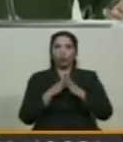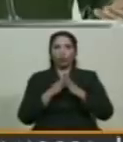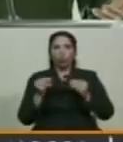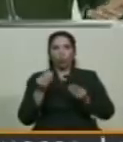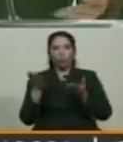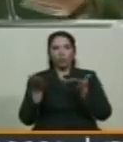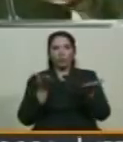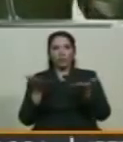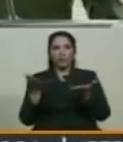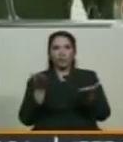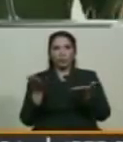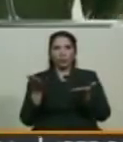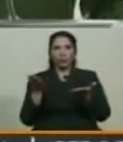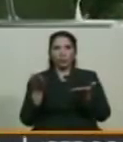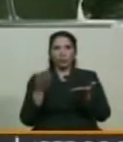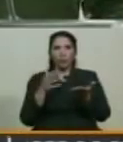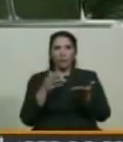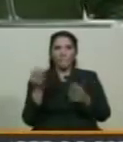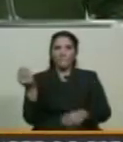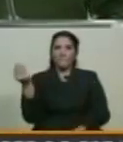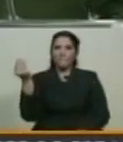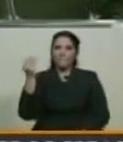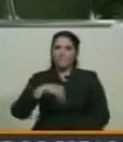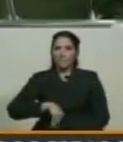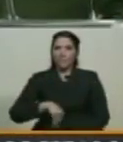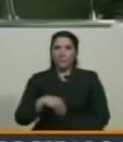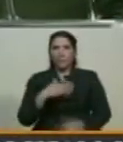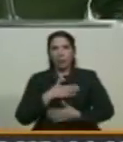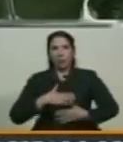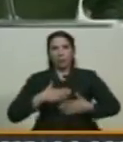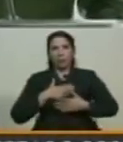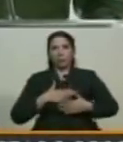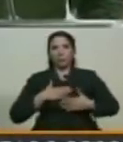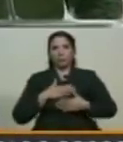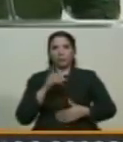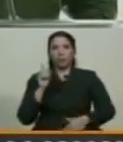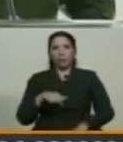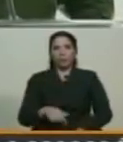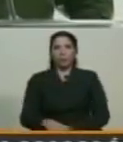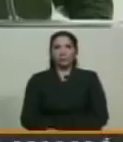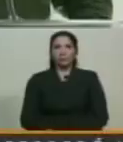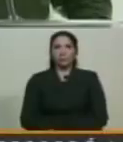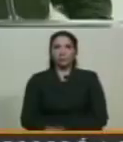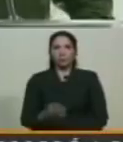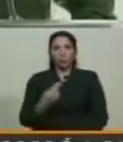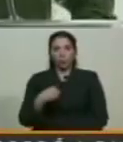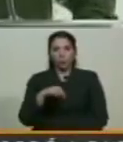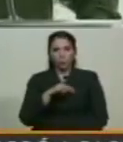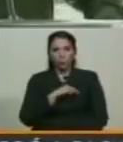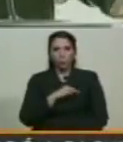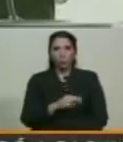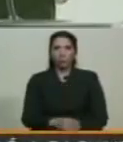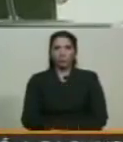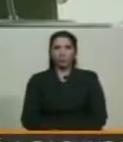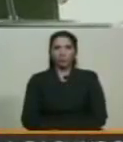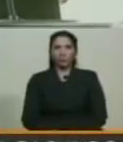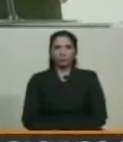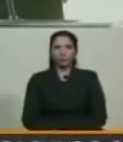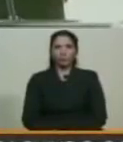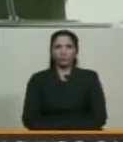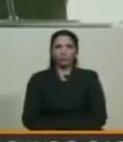servicios con la mayor calidad posible. También estuvimos